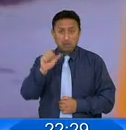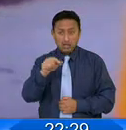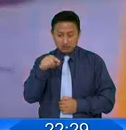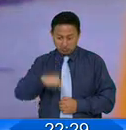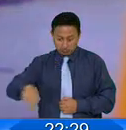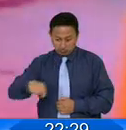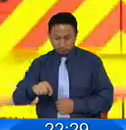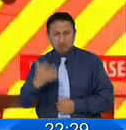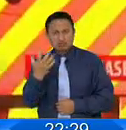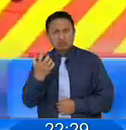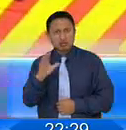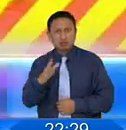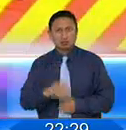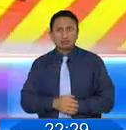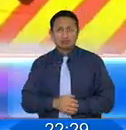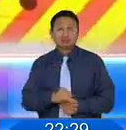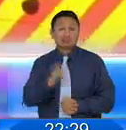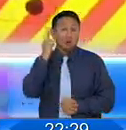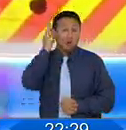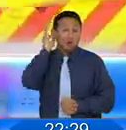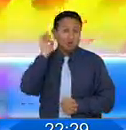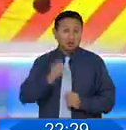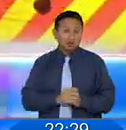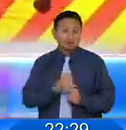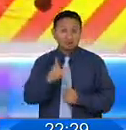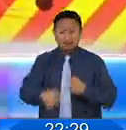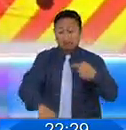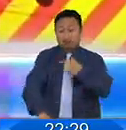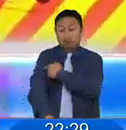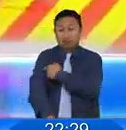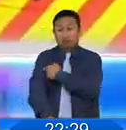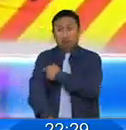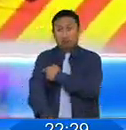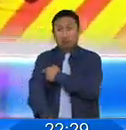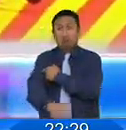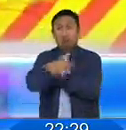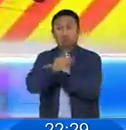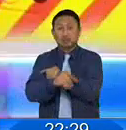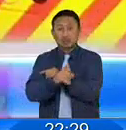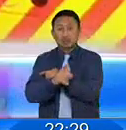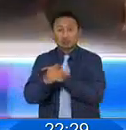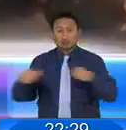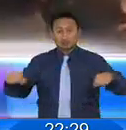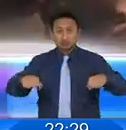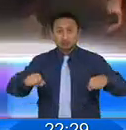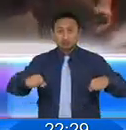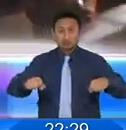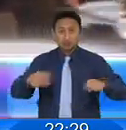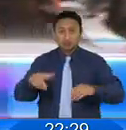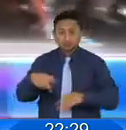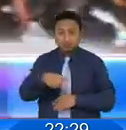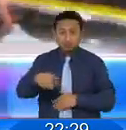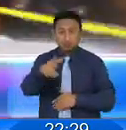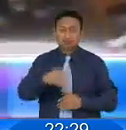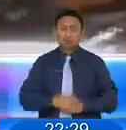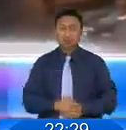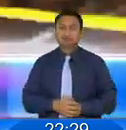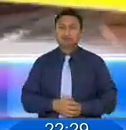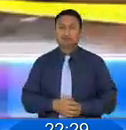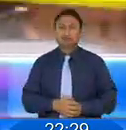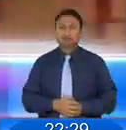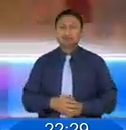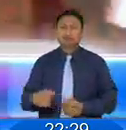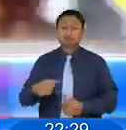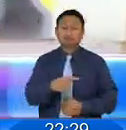como unos 15. La mujer fue impactada en su brazo por los sujetos que se movilizaban en una motocicleta y cometieron